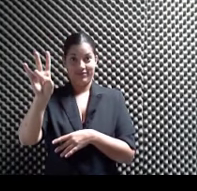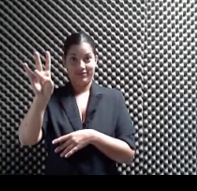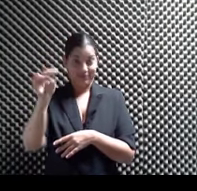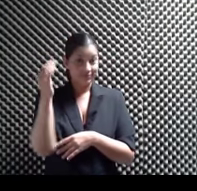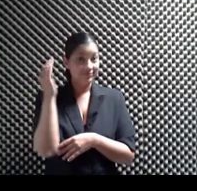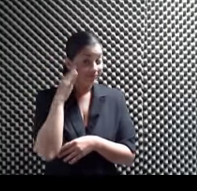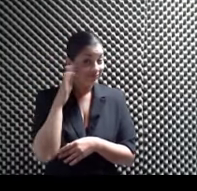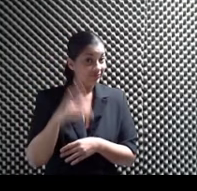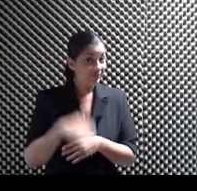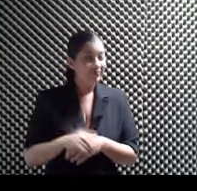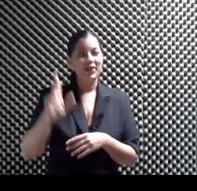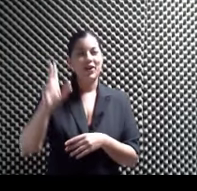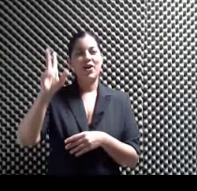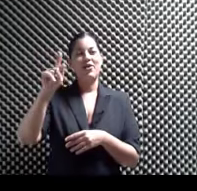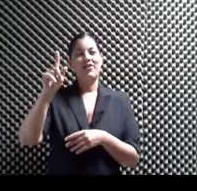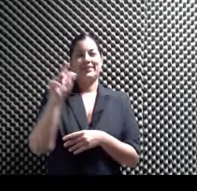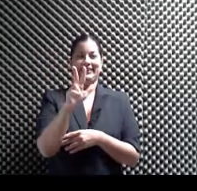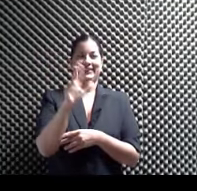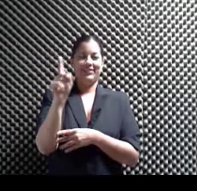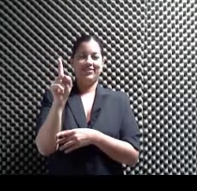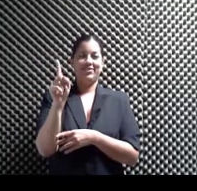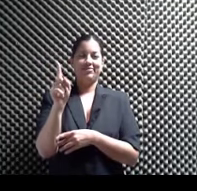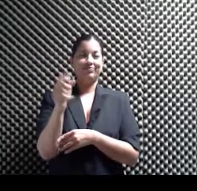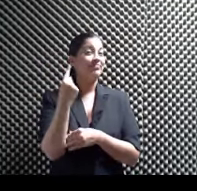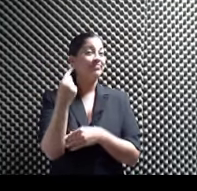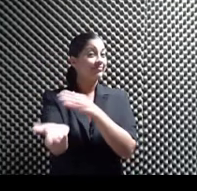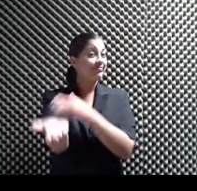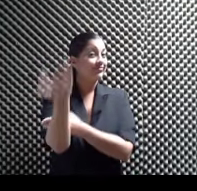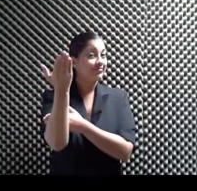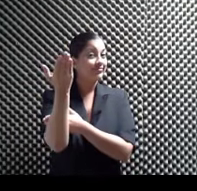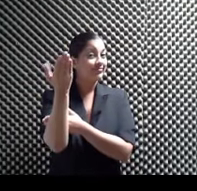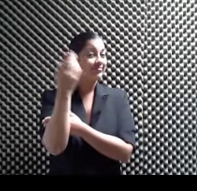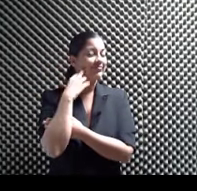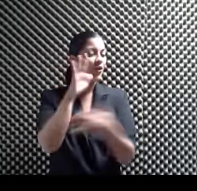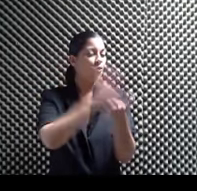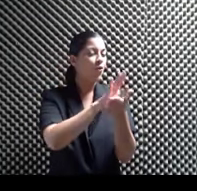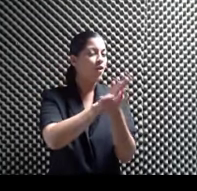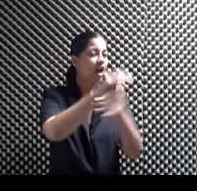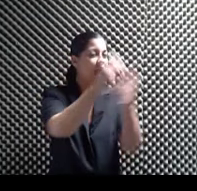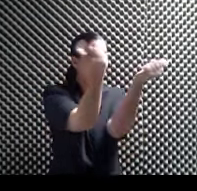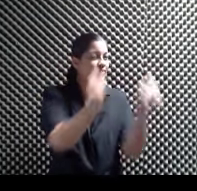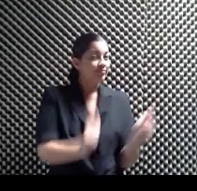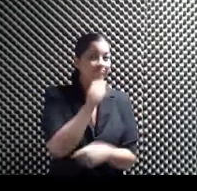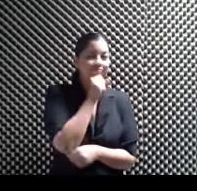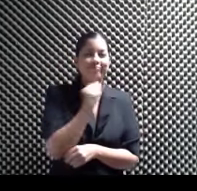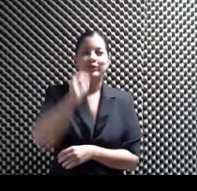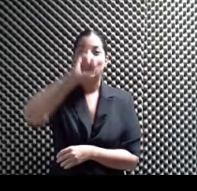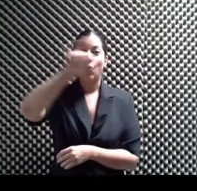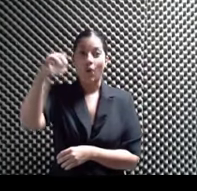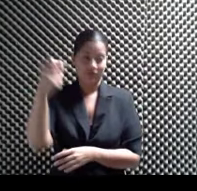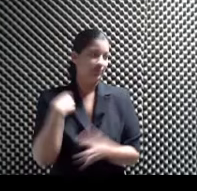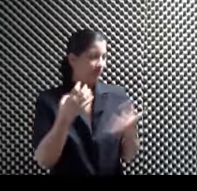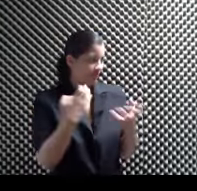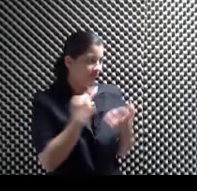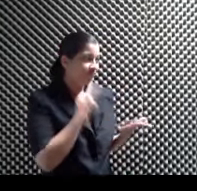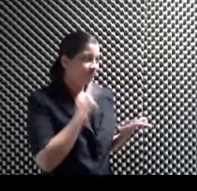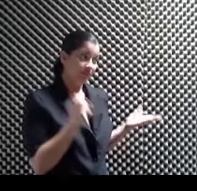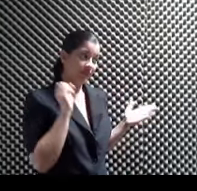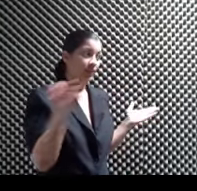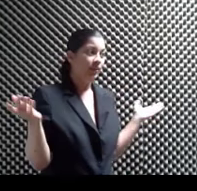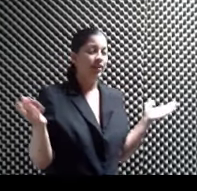jueves 31 A las 11 de la mañana Allá en la Escuela De Artes Plásticas Del Viejo San Juan Y lo quería decir Porque es Nuestro